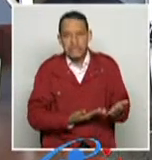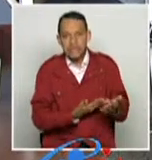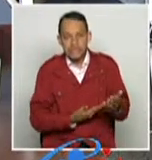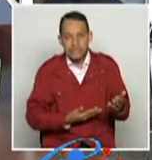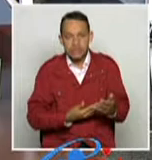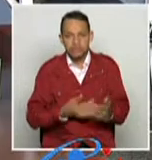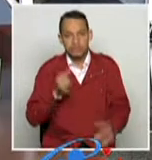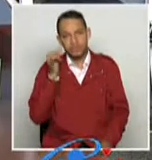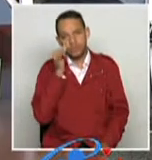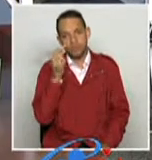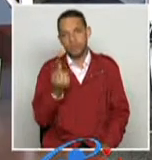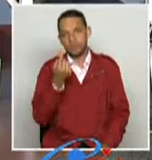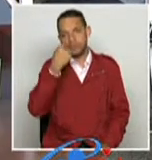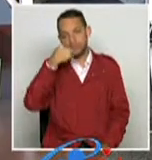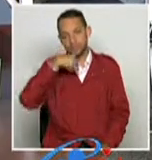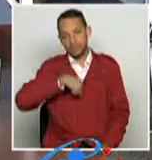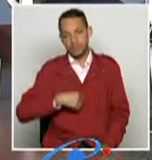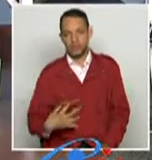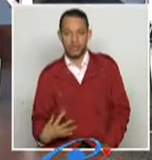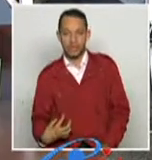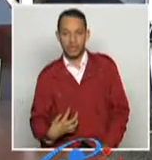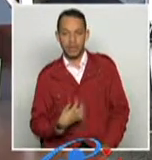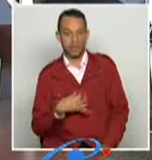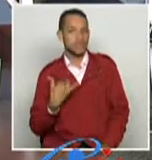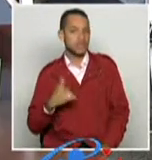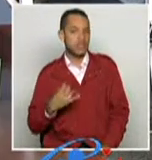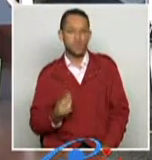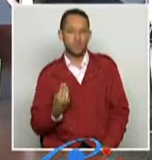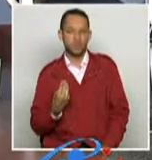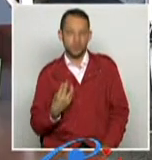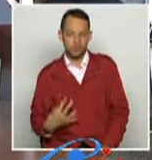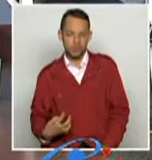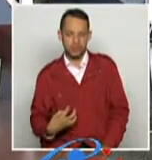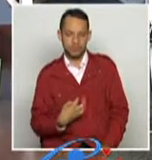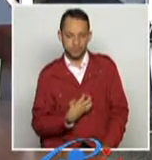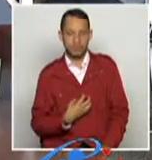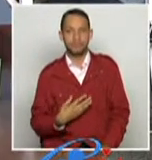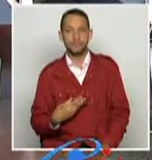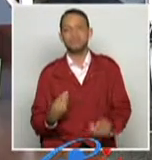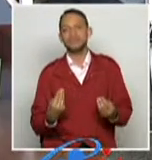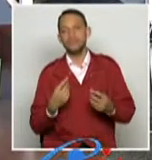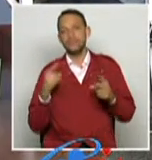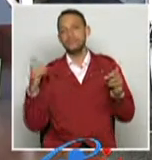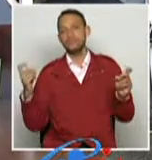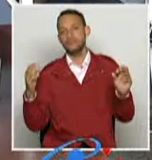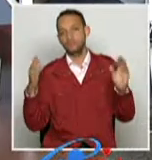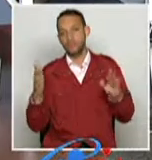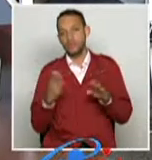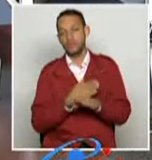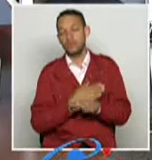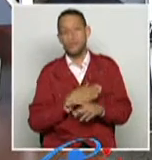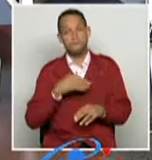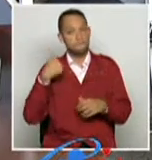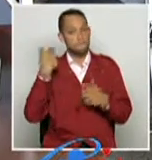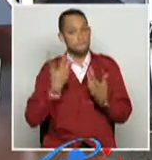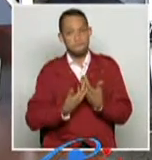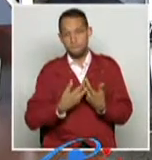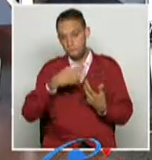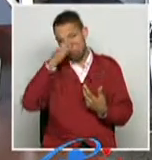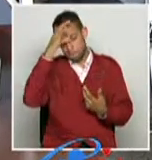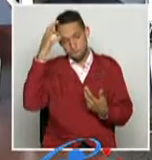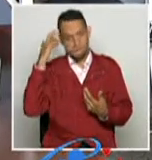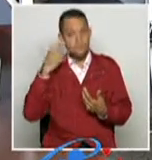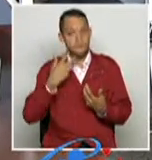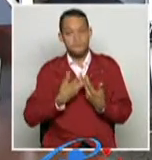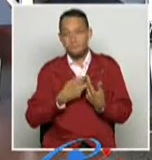la endoscopia y ya estaba invadido de un cáncer. ¿Cuál es el tema? Que las enfermedades son silenciosas. Y si